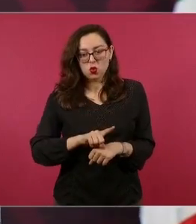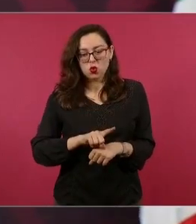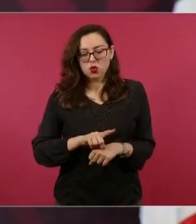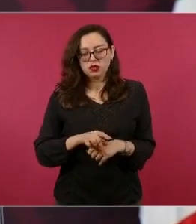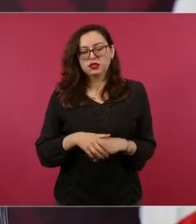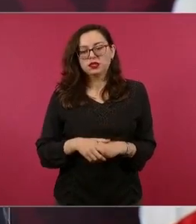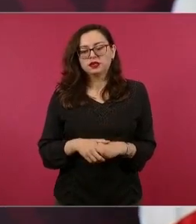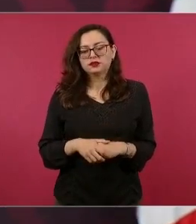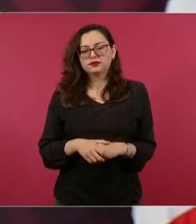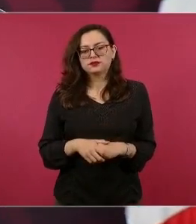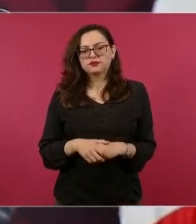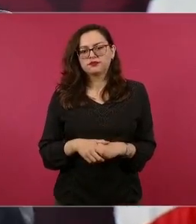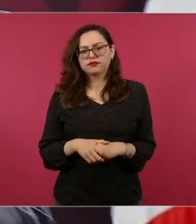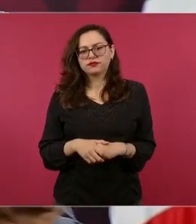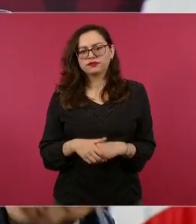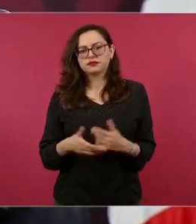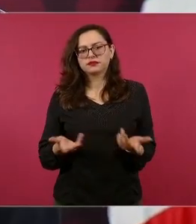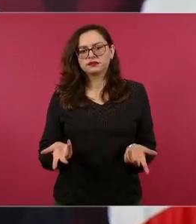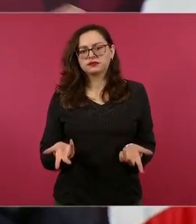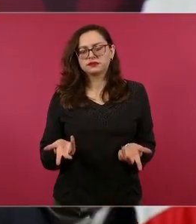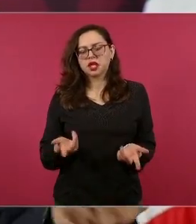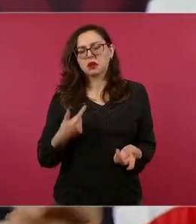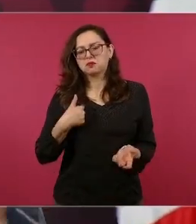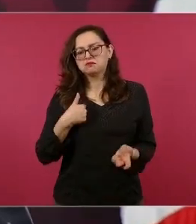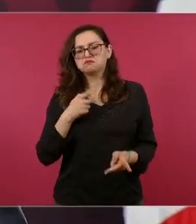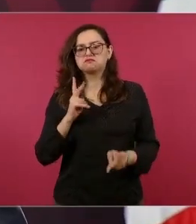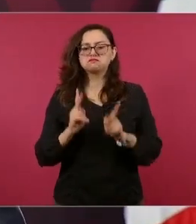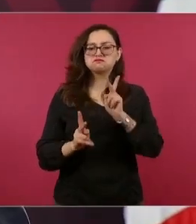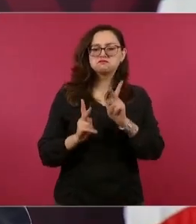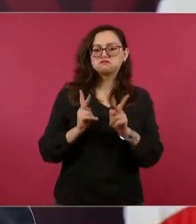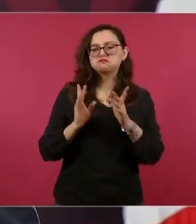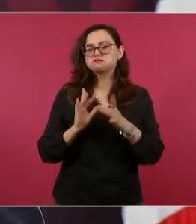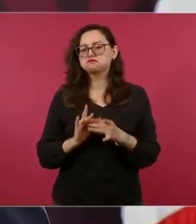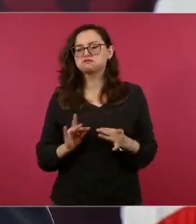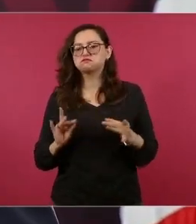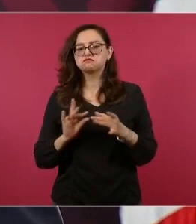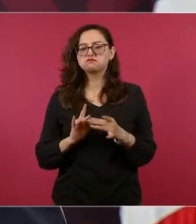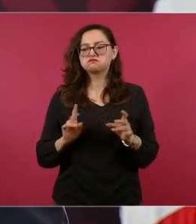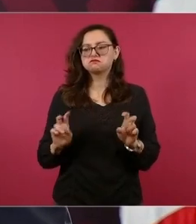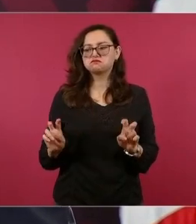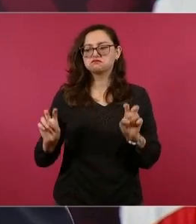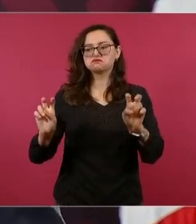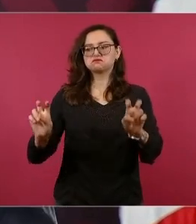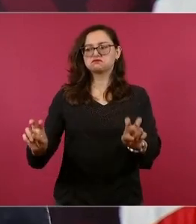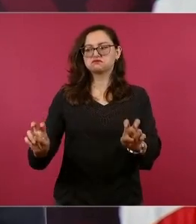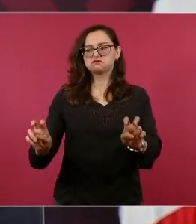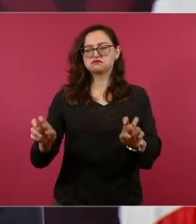estoy platicando y uno se da cuenta, ¿no?, de inmediato. Dice, pues